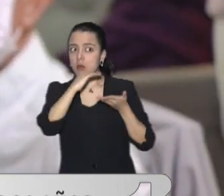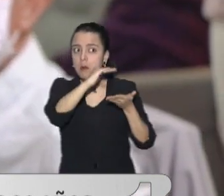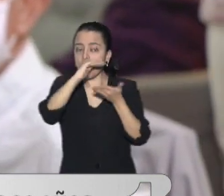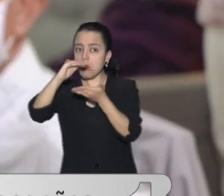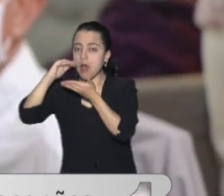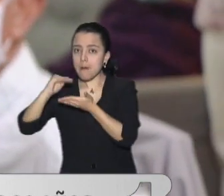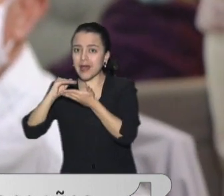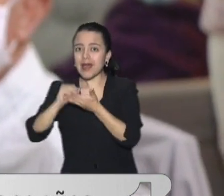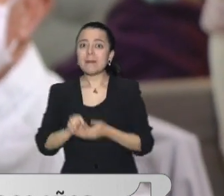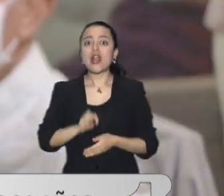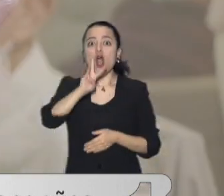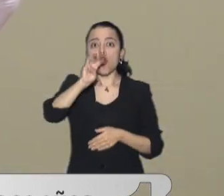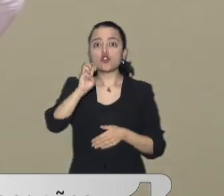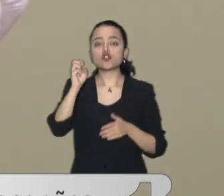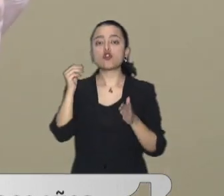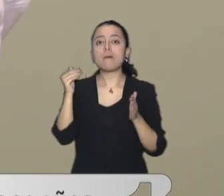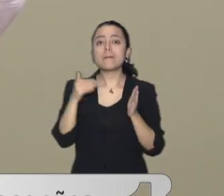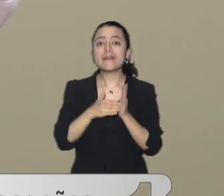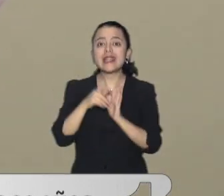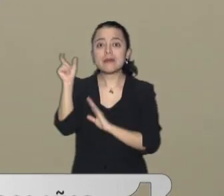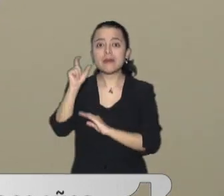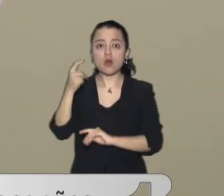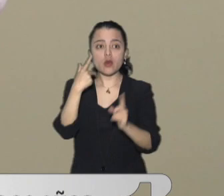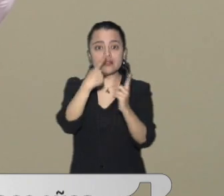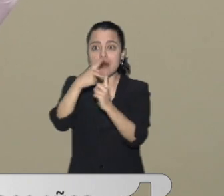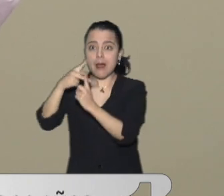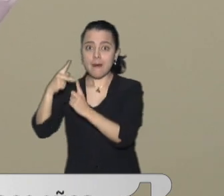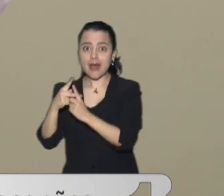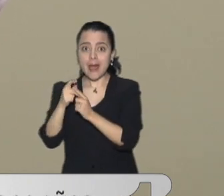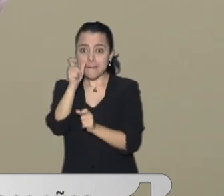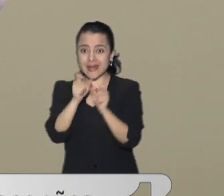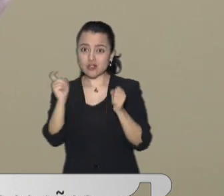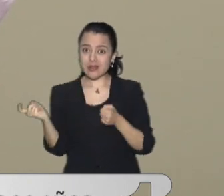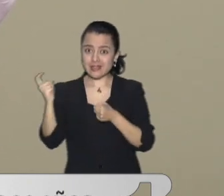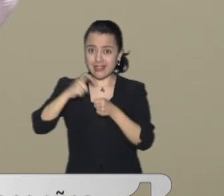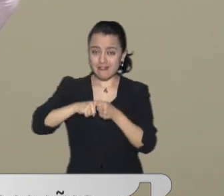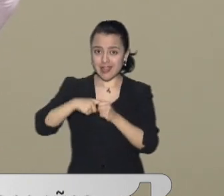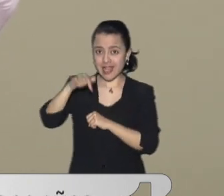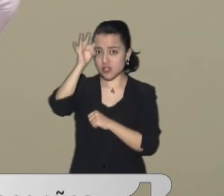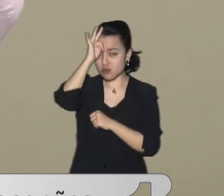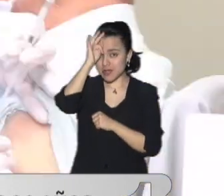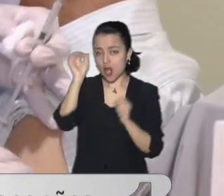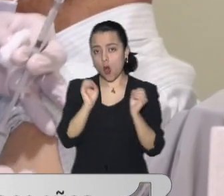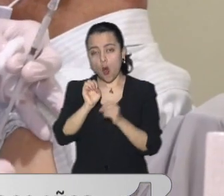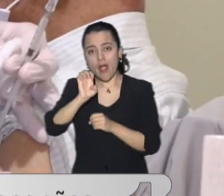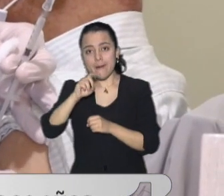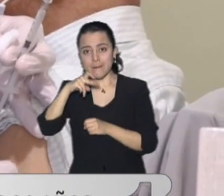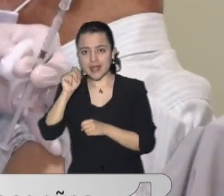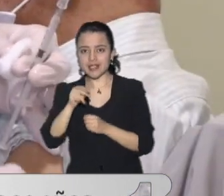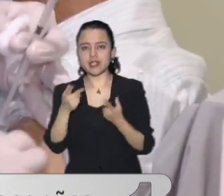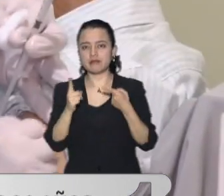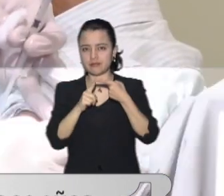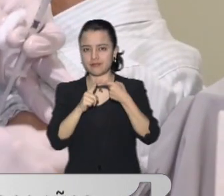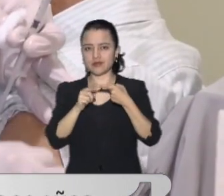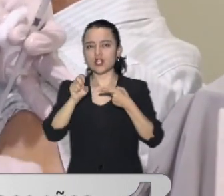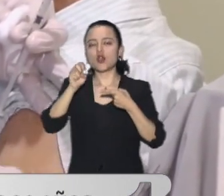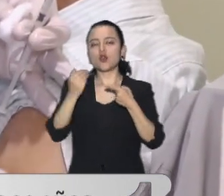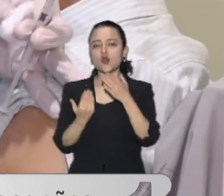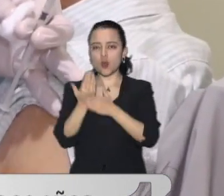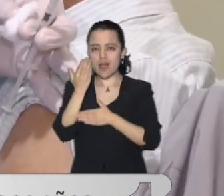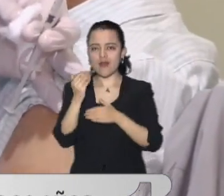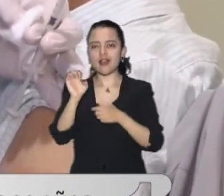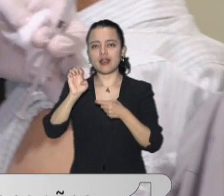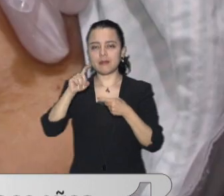vacunas para que las personas o los adultos mayores de 80 años que pertenezcan a estas 4 EPS, que son exactamente Salud, Nueva